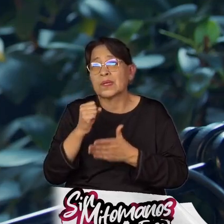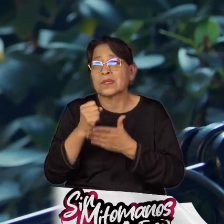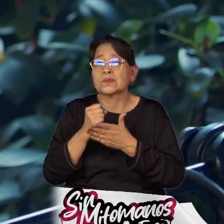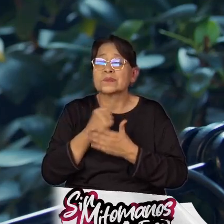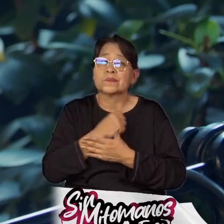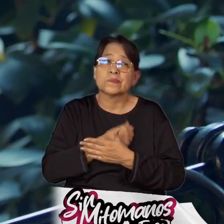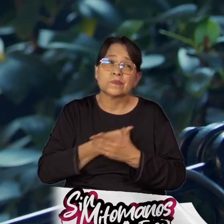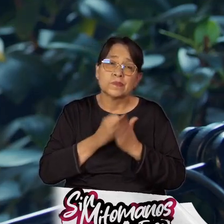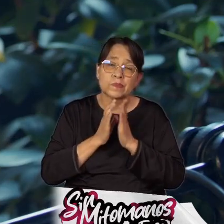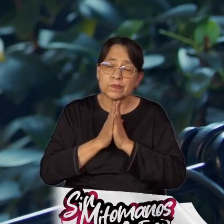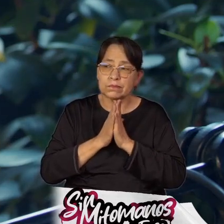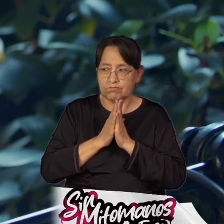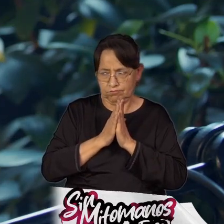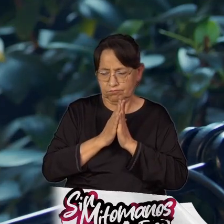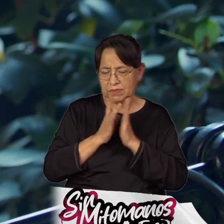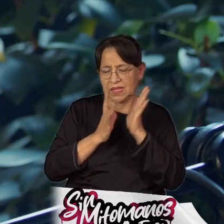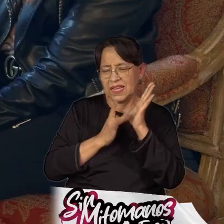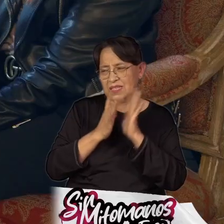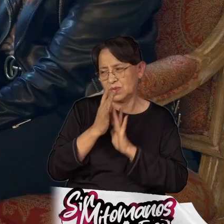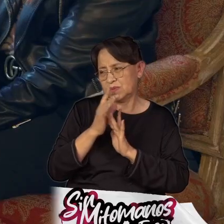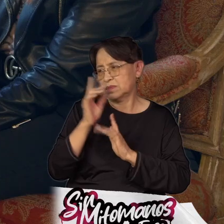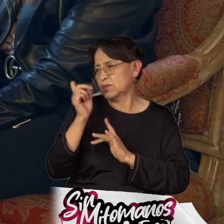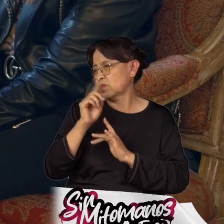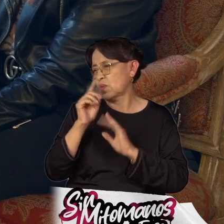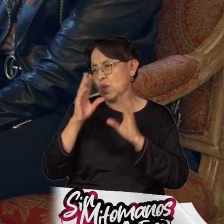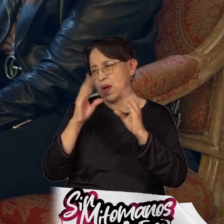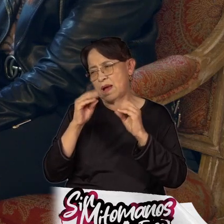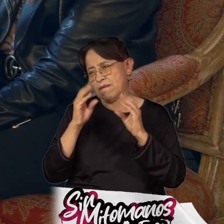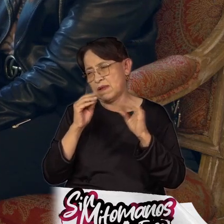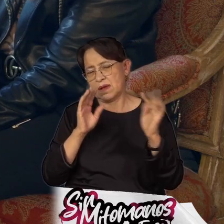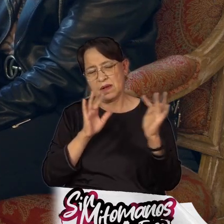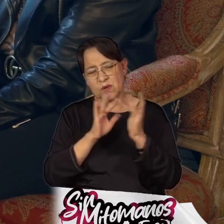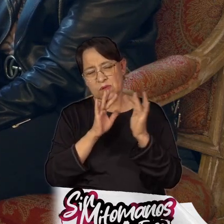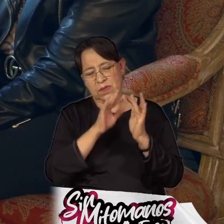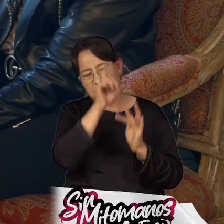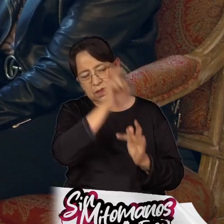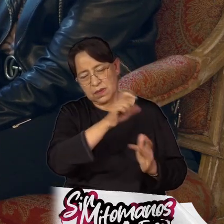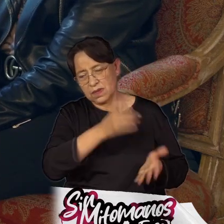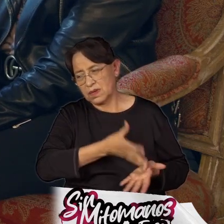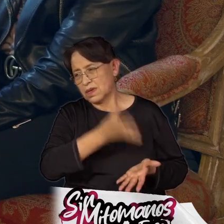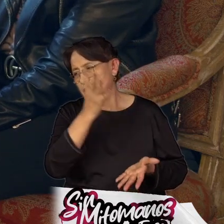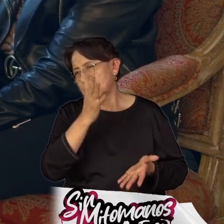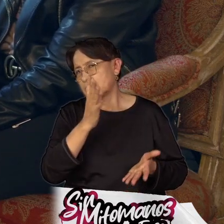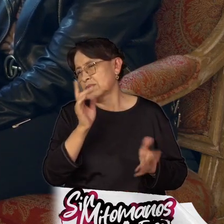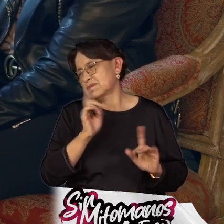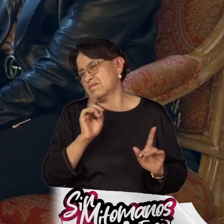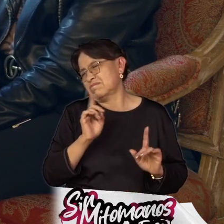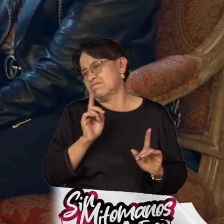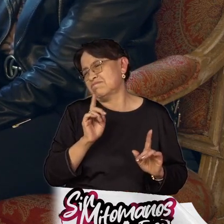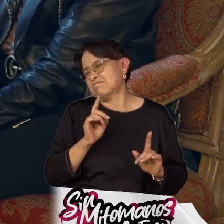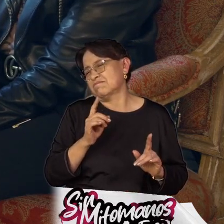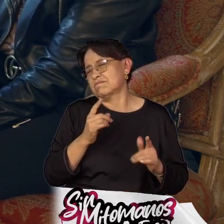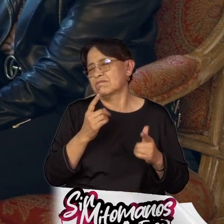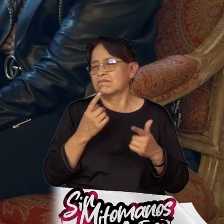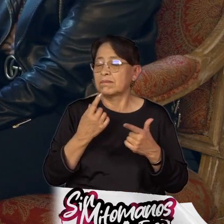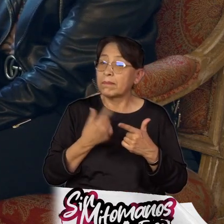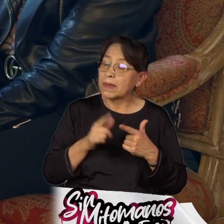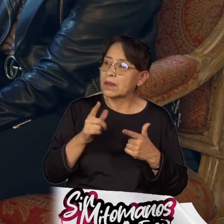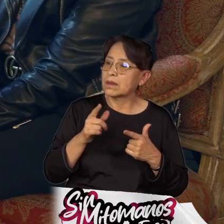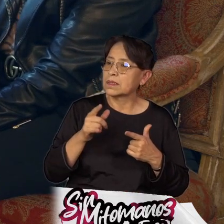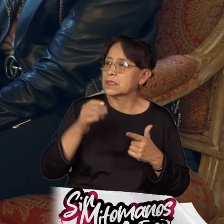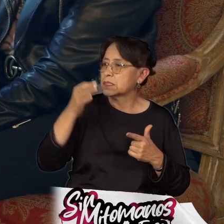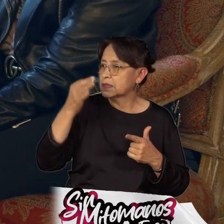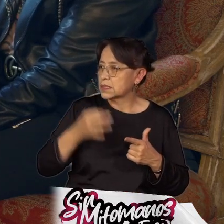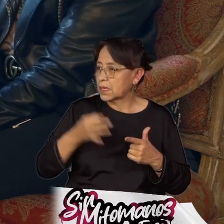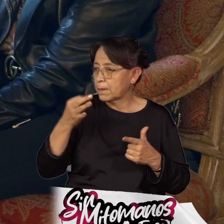cielos. Jesús no trataba con la gente rica, y eso también, aunque Él dice, Él mismo que dijo, a los pobres siempre los tendrán entre